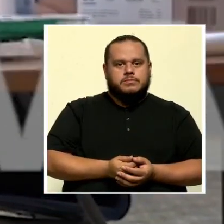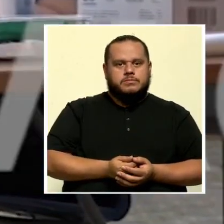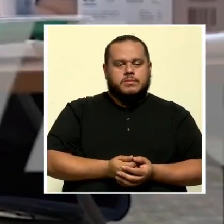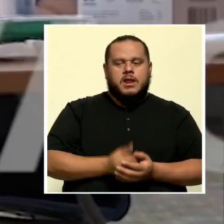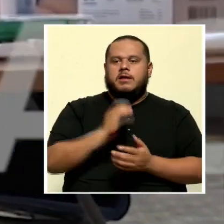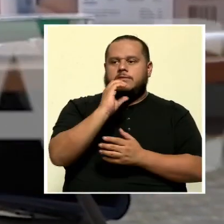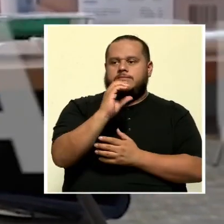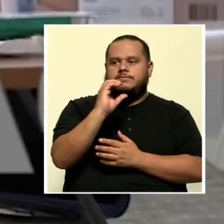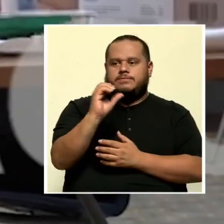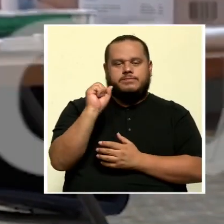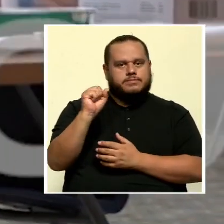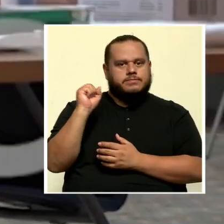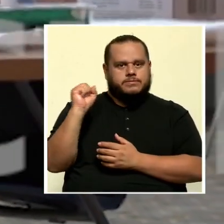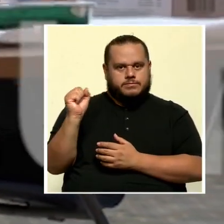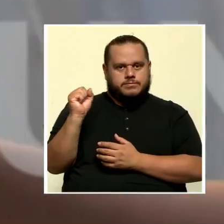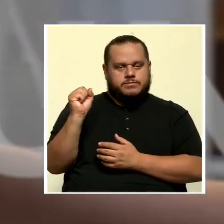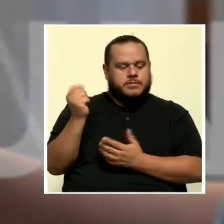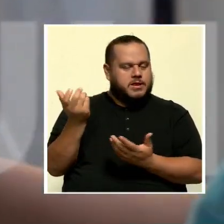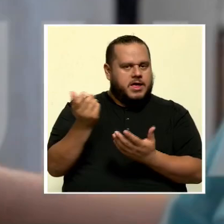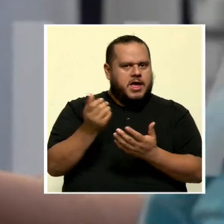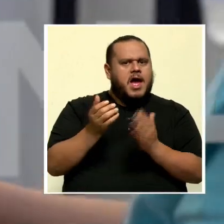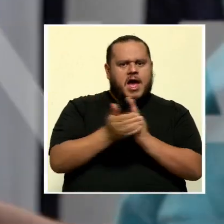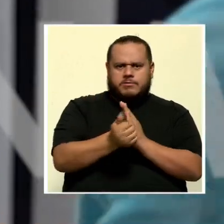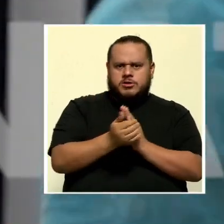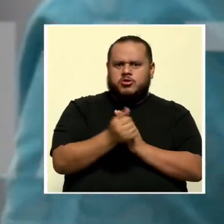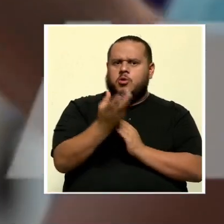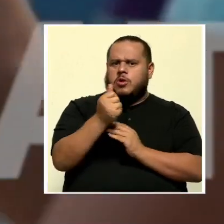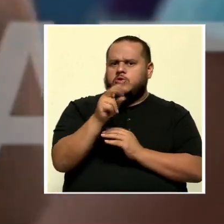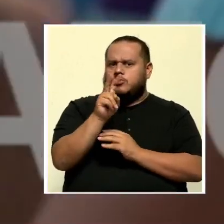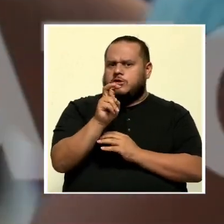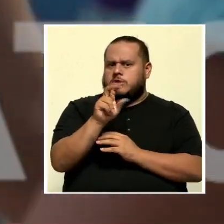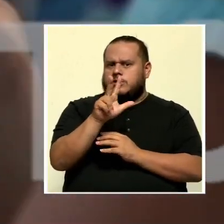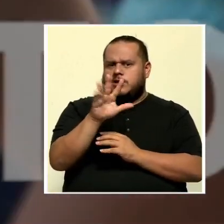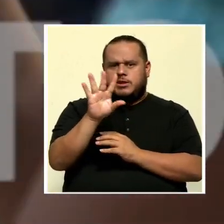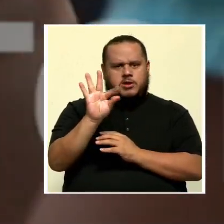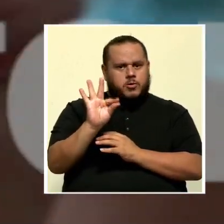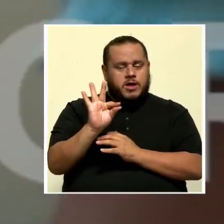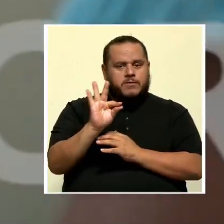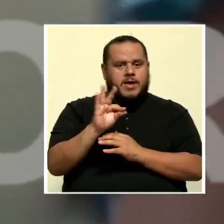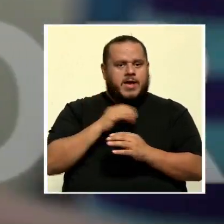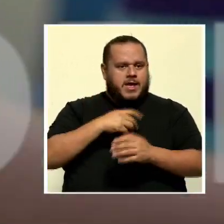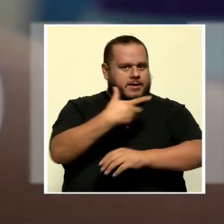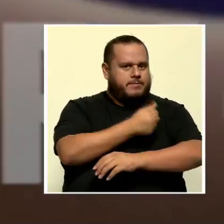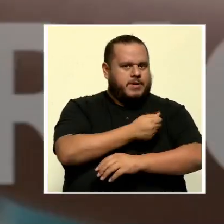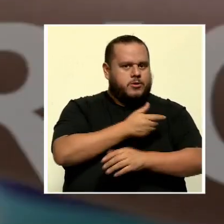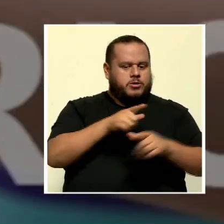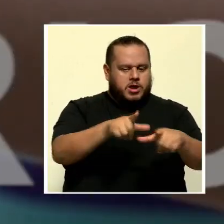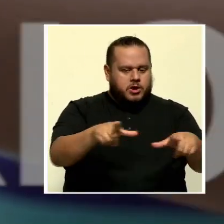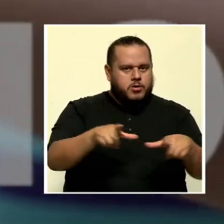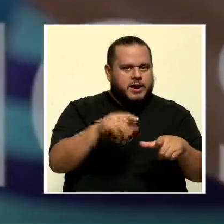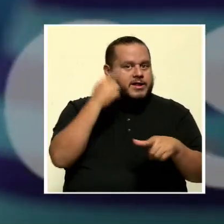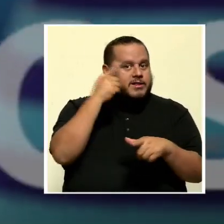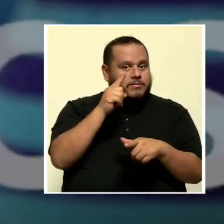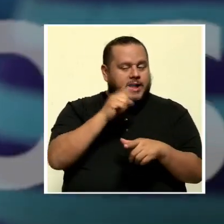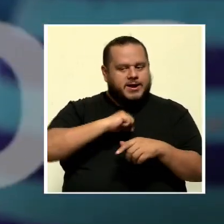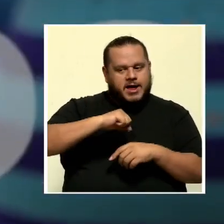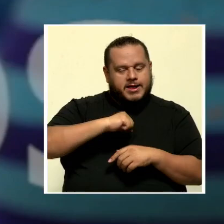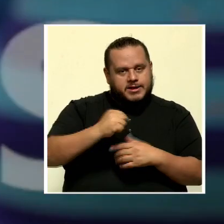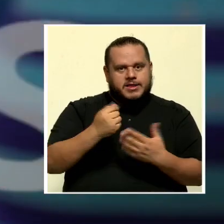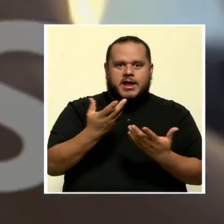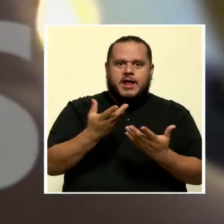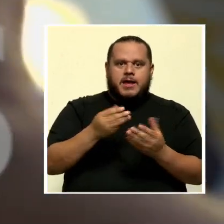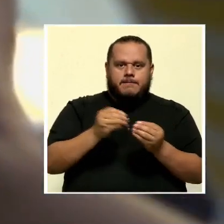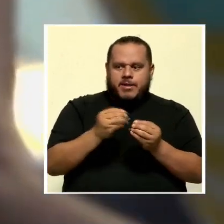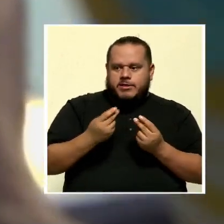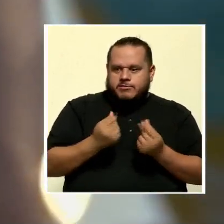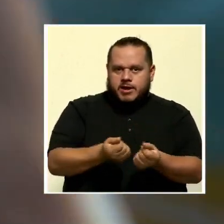La Caja Costarricense del Seguro Social habilitó 239 vacunatorios en todo el país para agilizar la vacunación